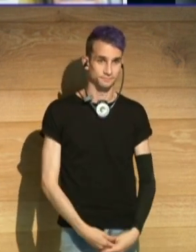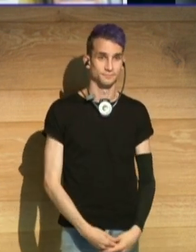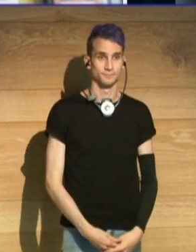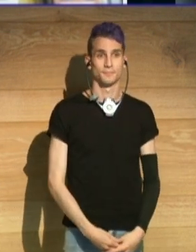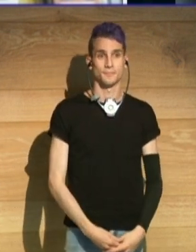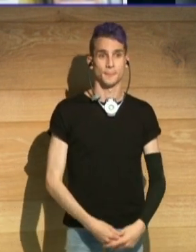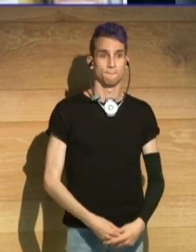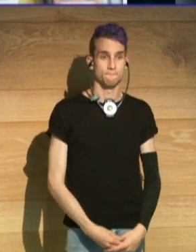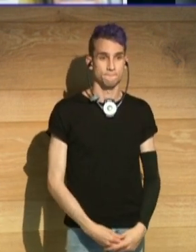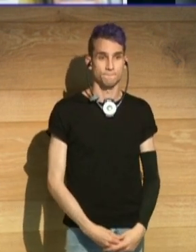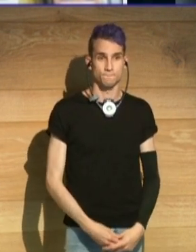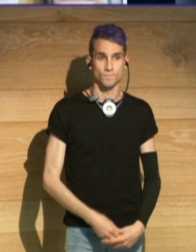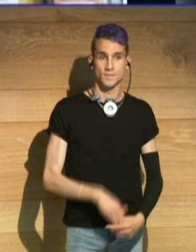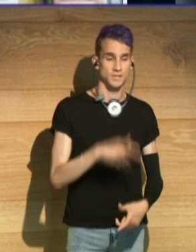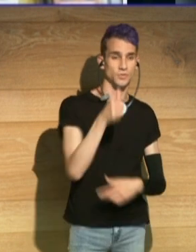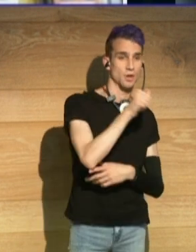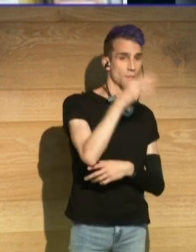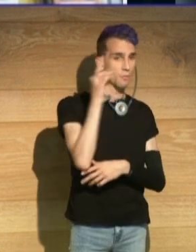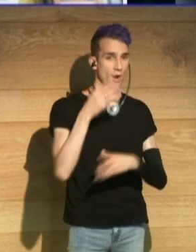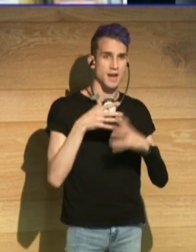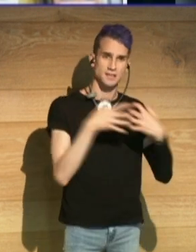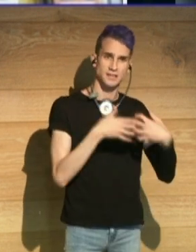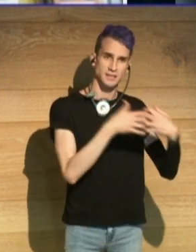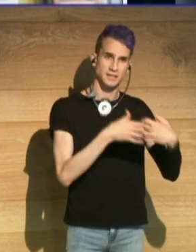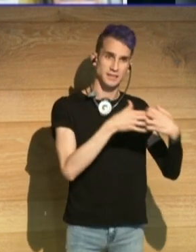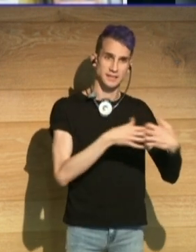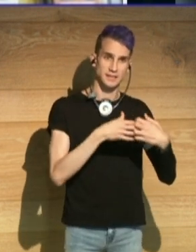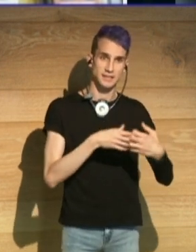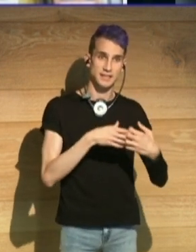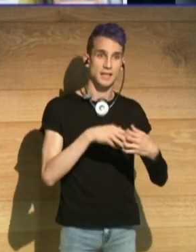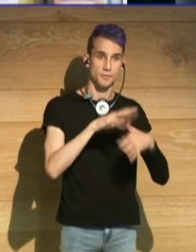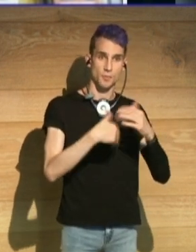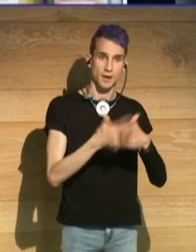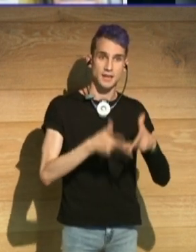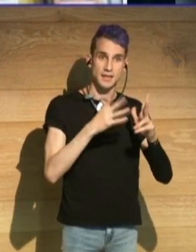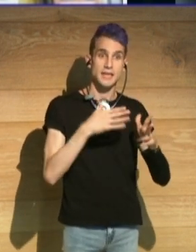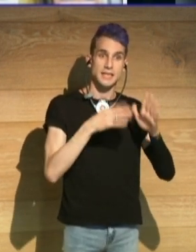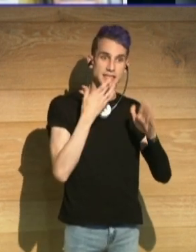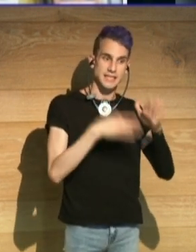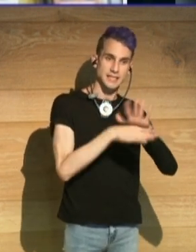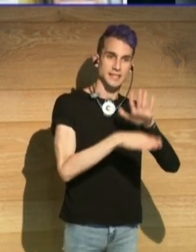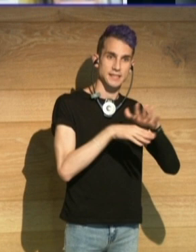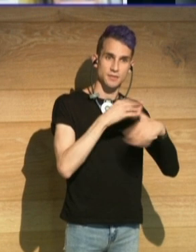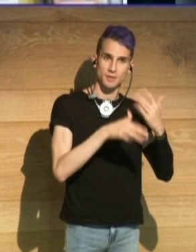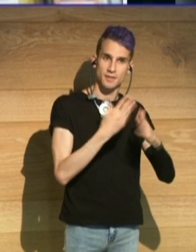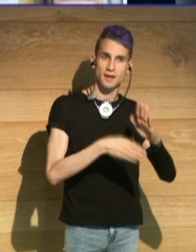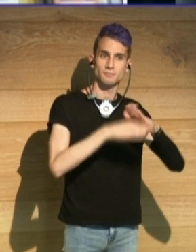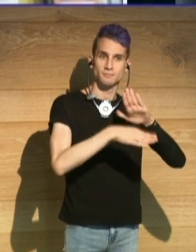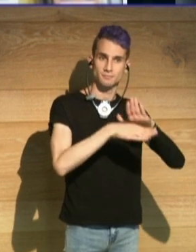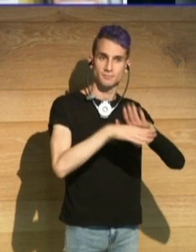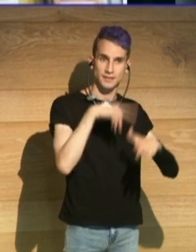de hombres y mujeres que viven nuestro tiempo, en el tiempo de nuestros hijos, que pueden decidir el futuro de la democracia. Así que la literatura es esto,